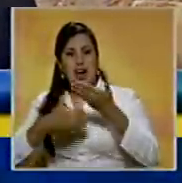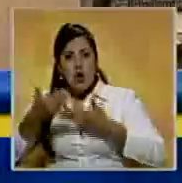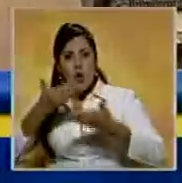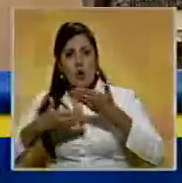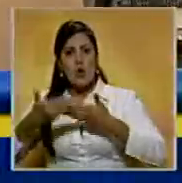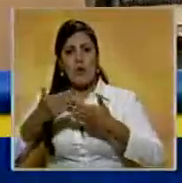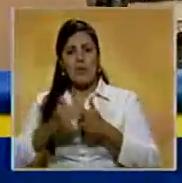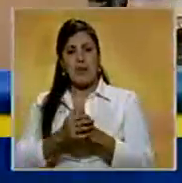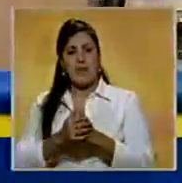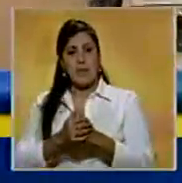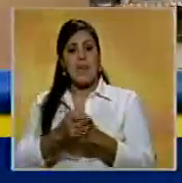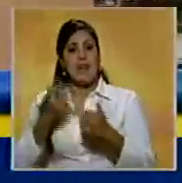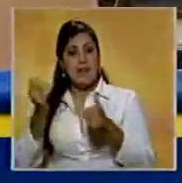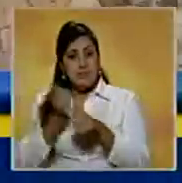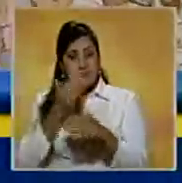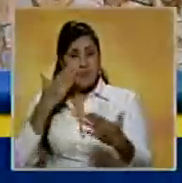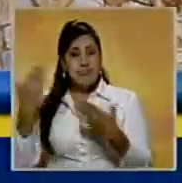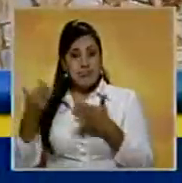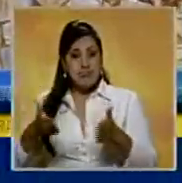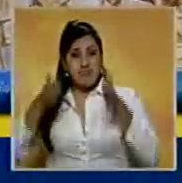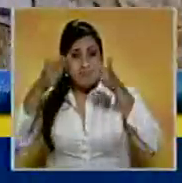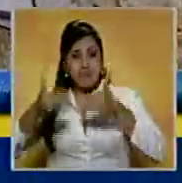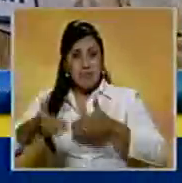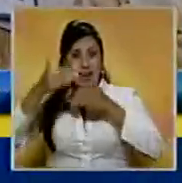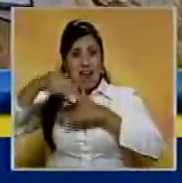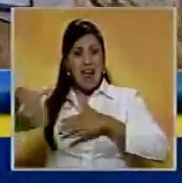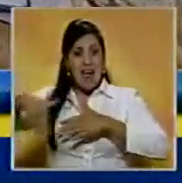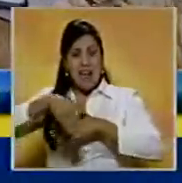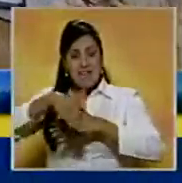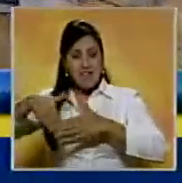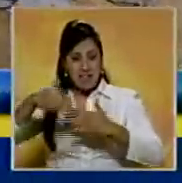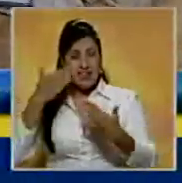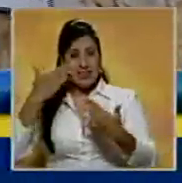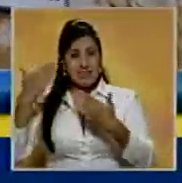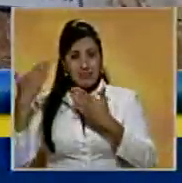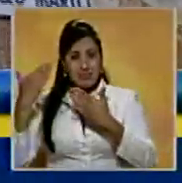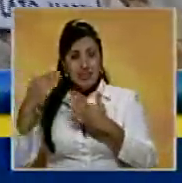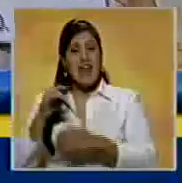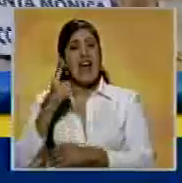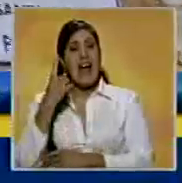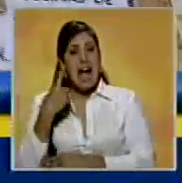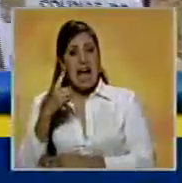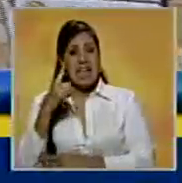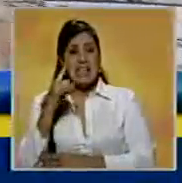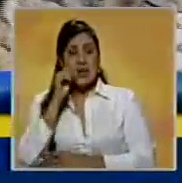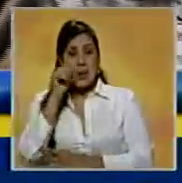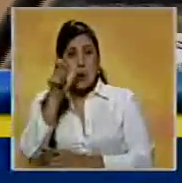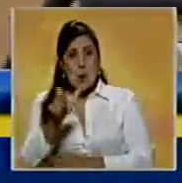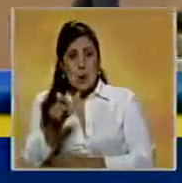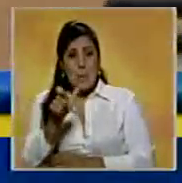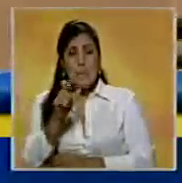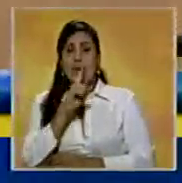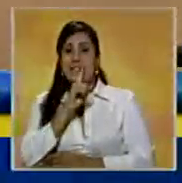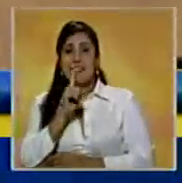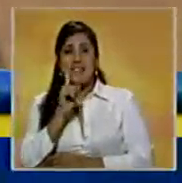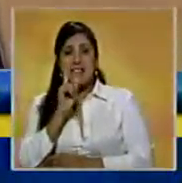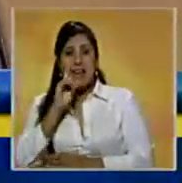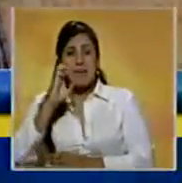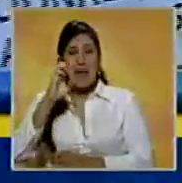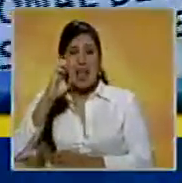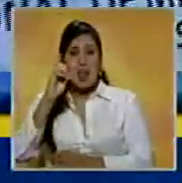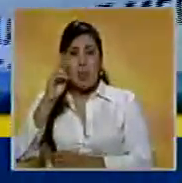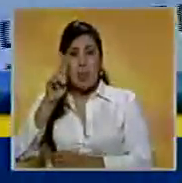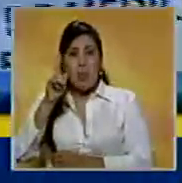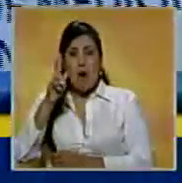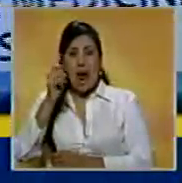económica en el conjunto Residencial polox en la avenida Francisco lazo Martí de Santa Mónica ocurrió El crimen de Eduardo flores de 52